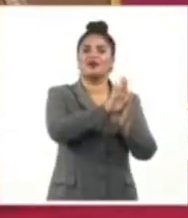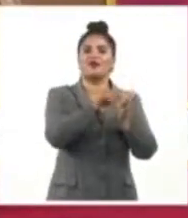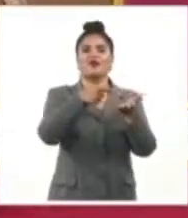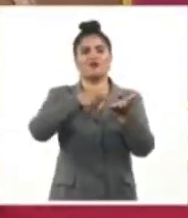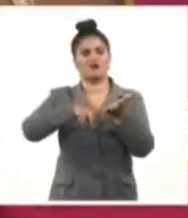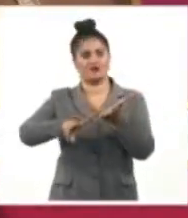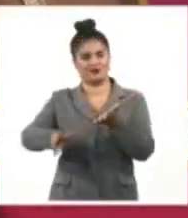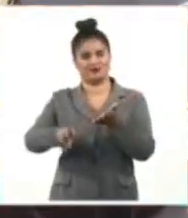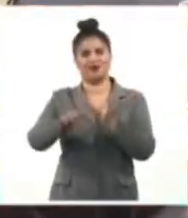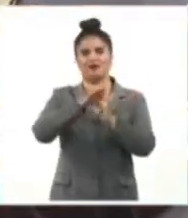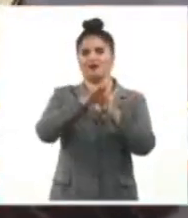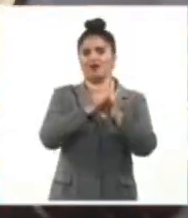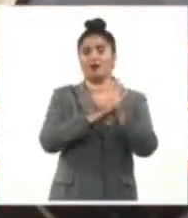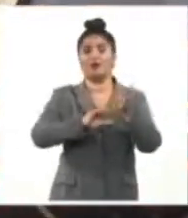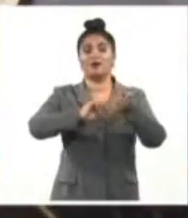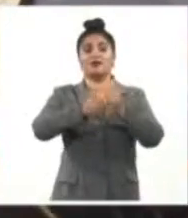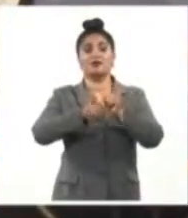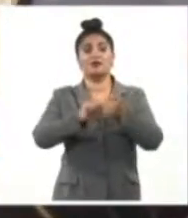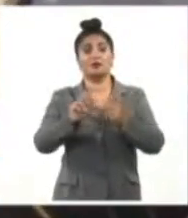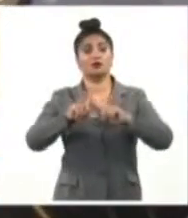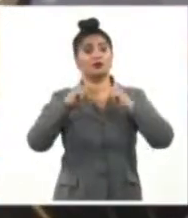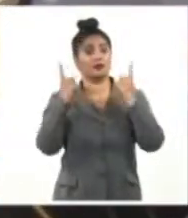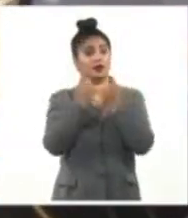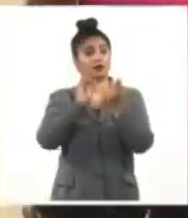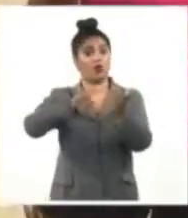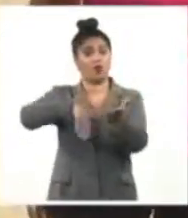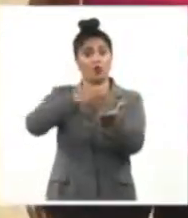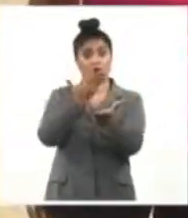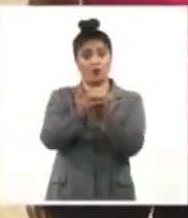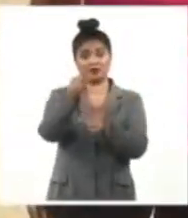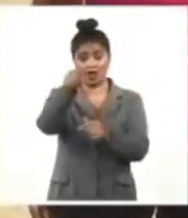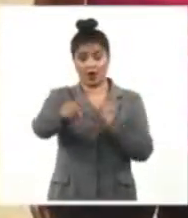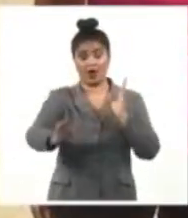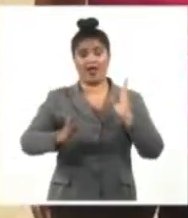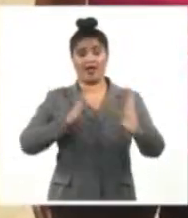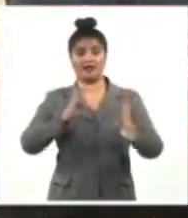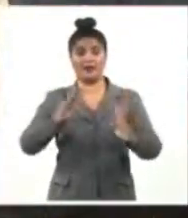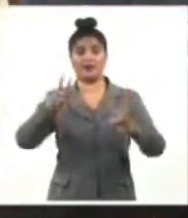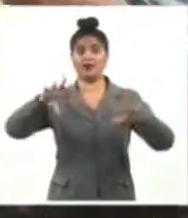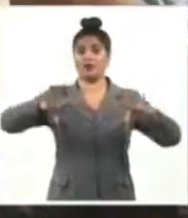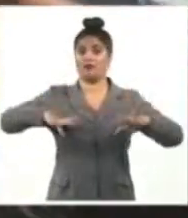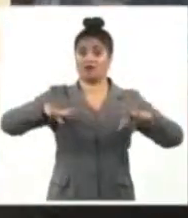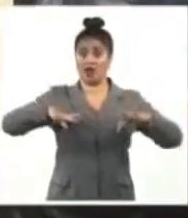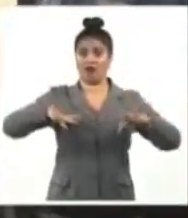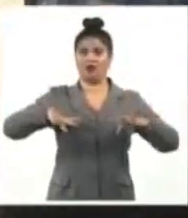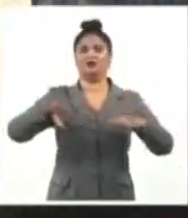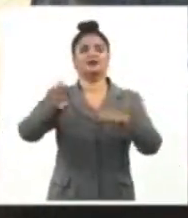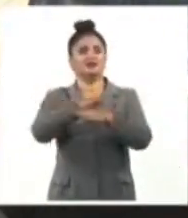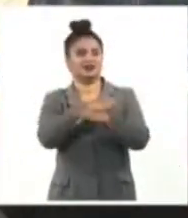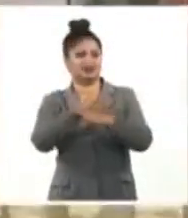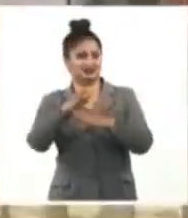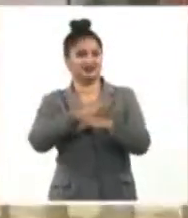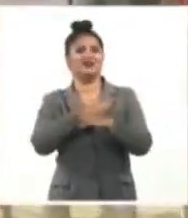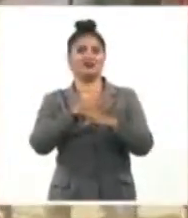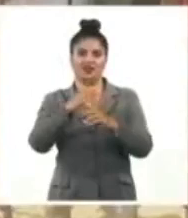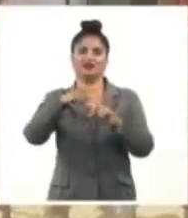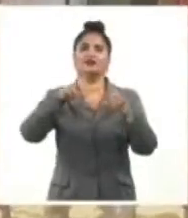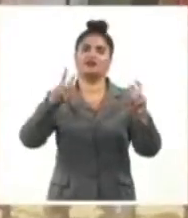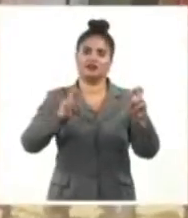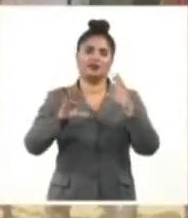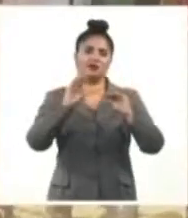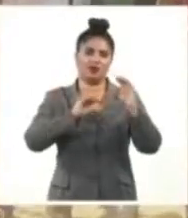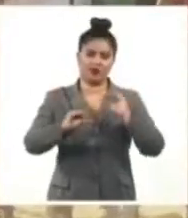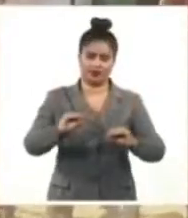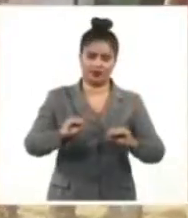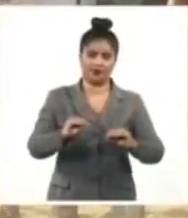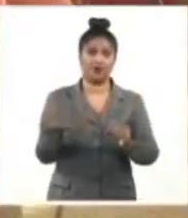programa de deportes para todos y las propuestas para el verano matizaron los encuentros de la jornada en los territorios. El intercambio en las comunidades en